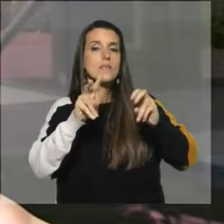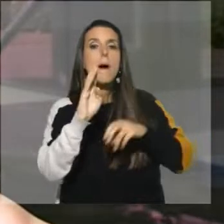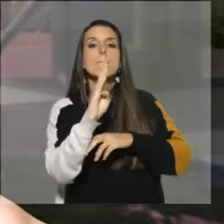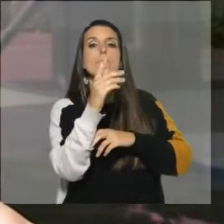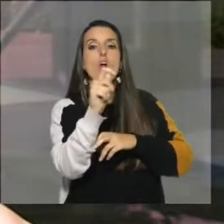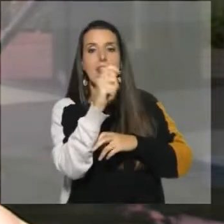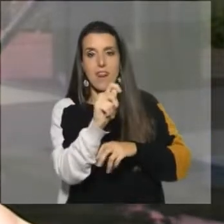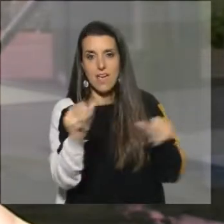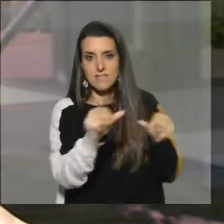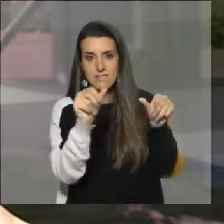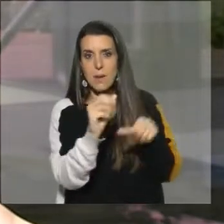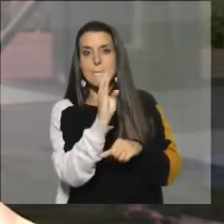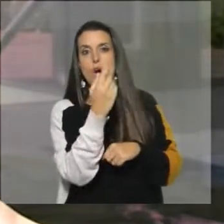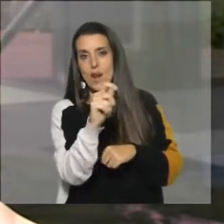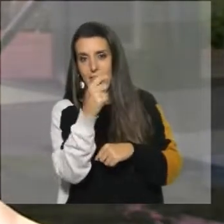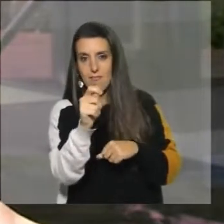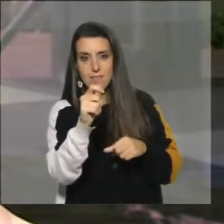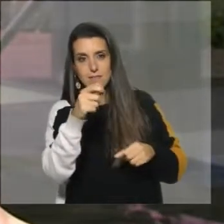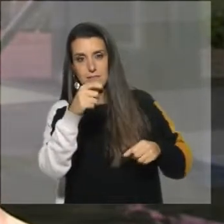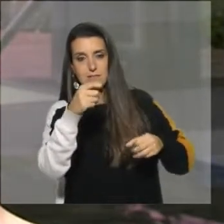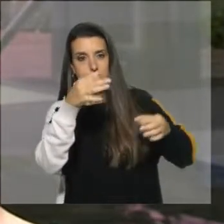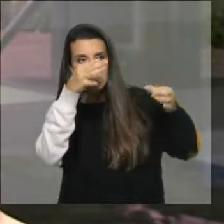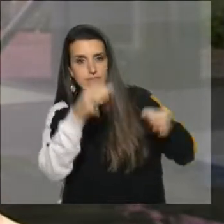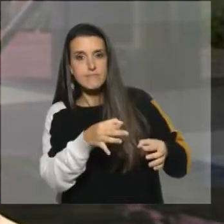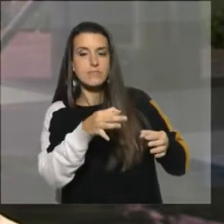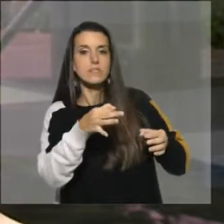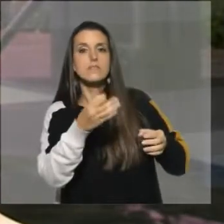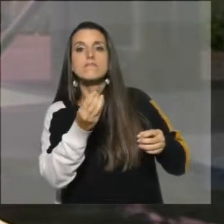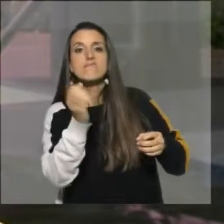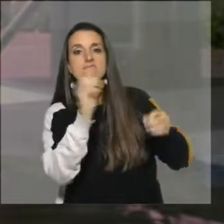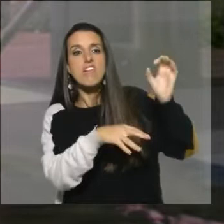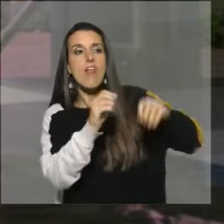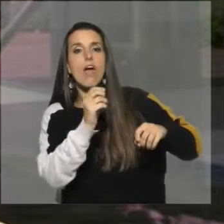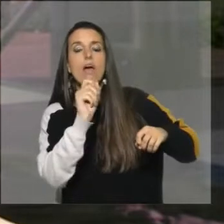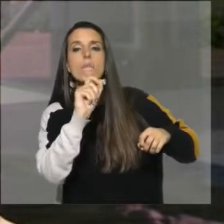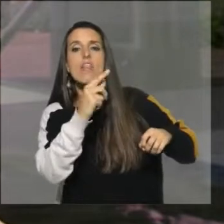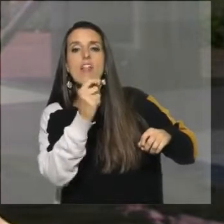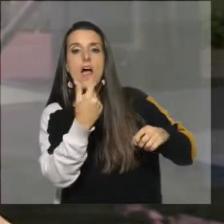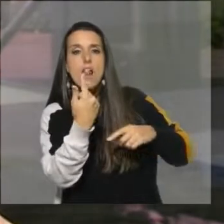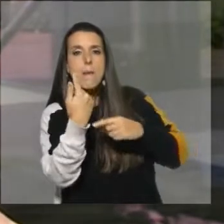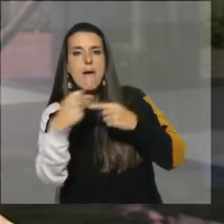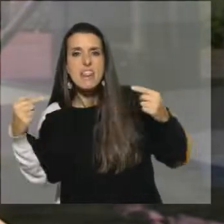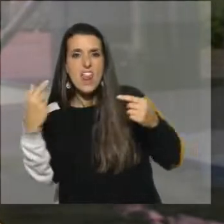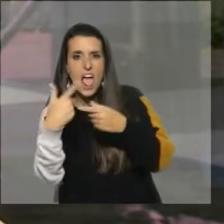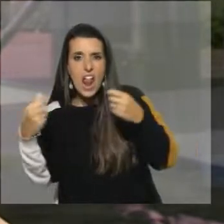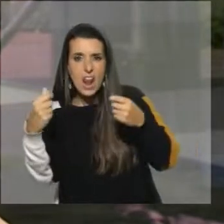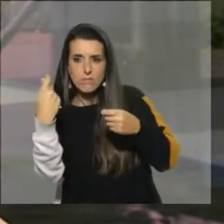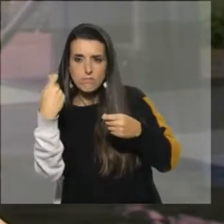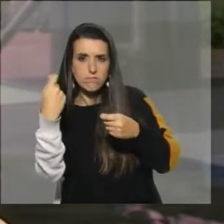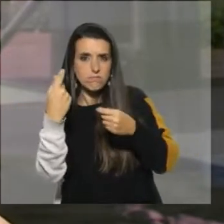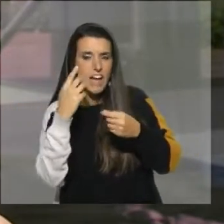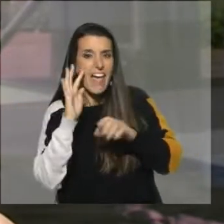y bueno se pusieron piedras y materiales que no tienen nada que ver con la producción han